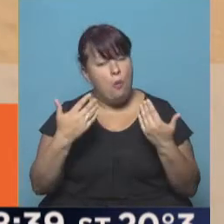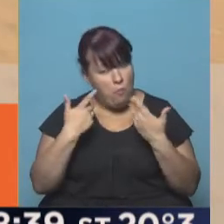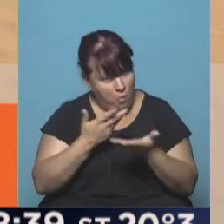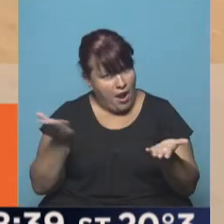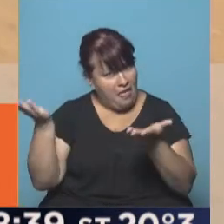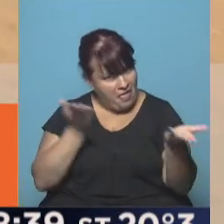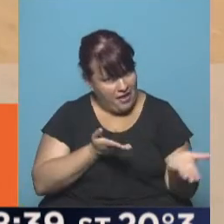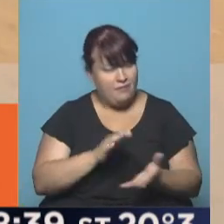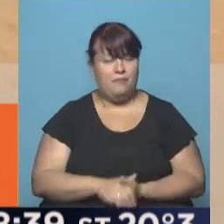puertas abiertas